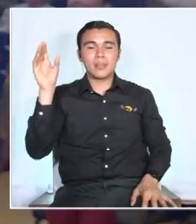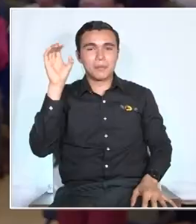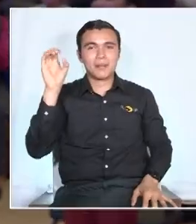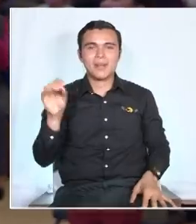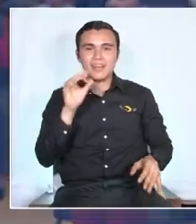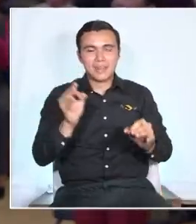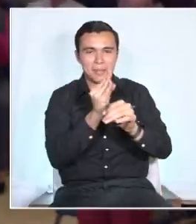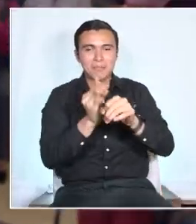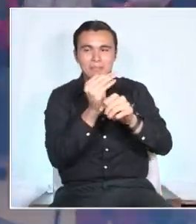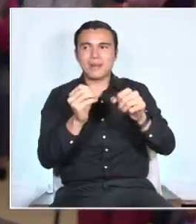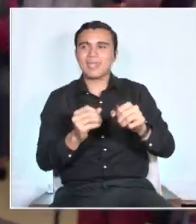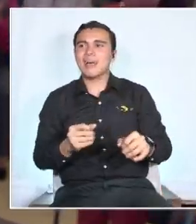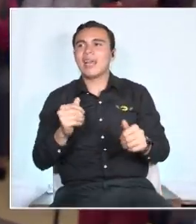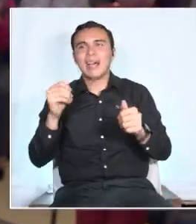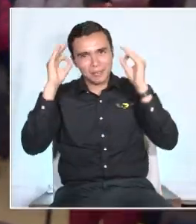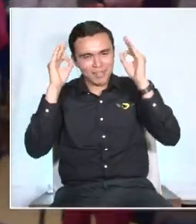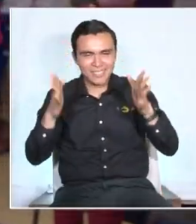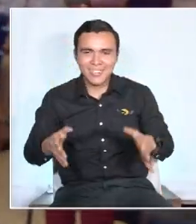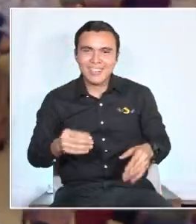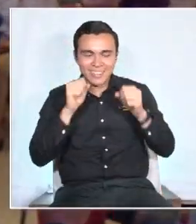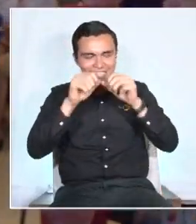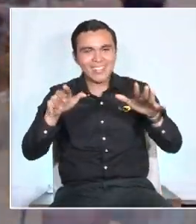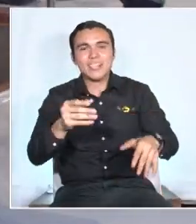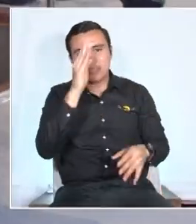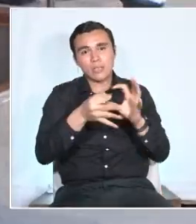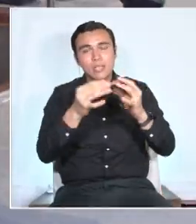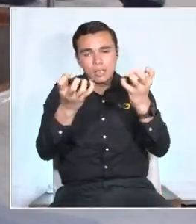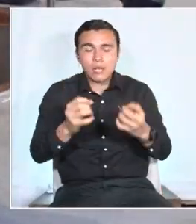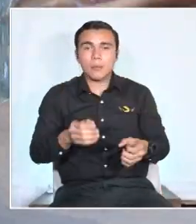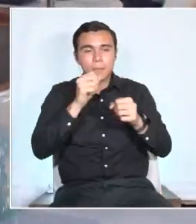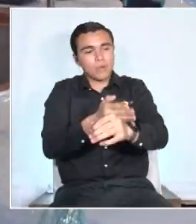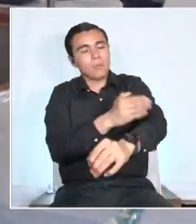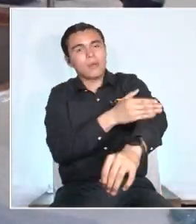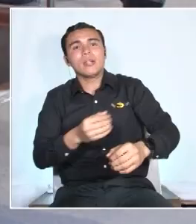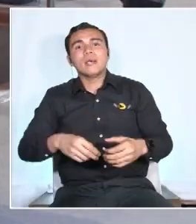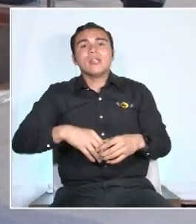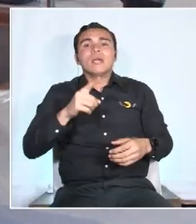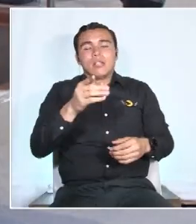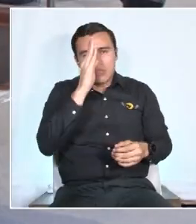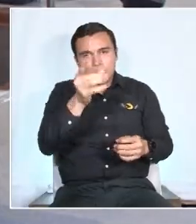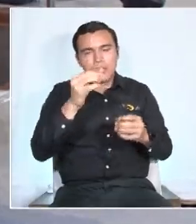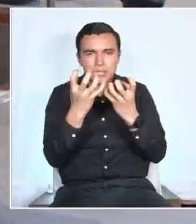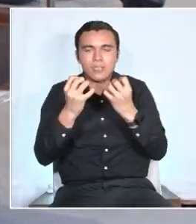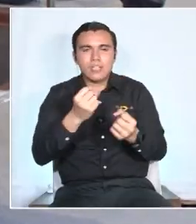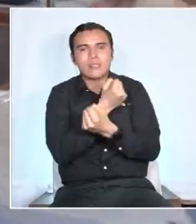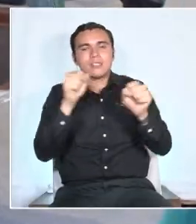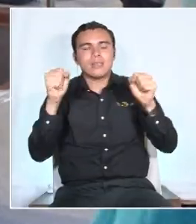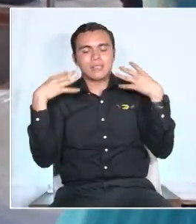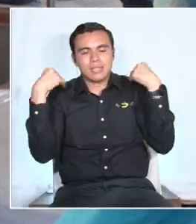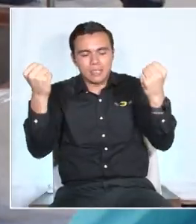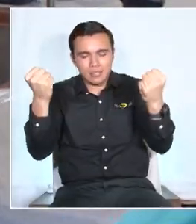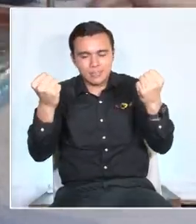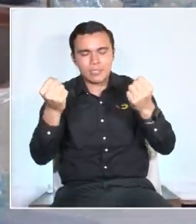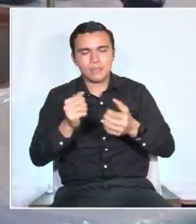ahí diciendo: Dios te quiere bendecir, Dios te quiere prosperar, Dios te quiere salvar, Dios te quiere sanar.